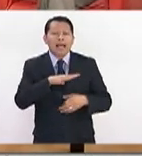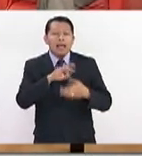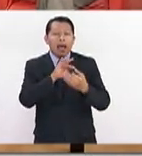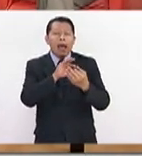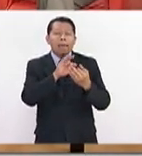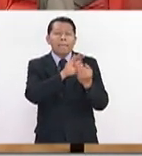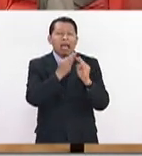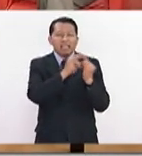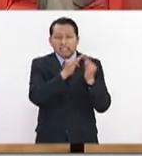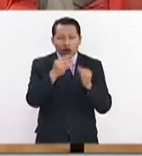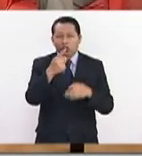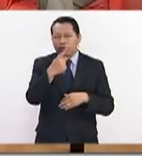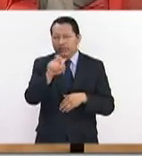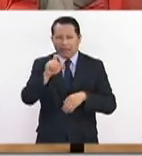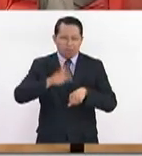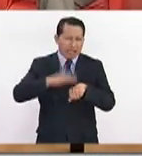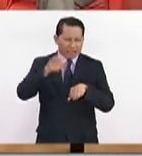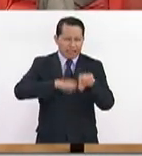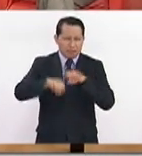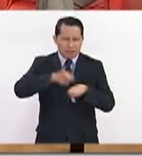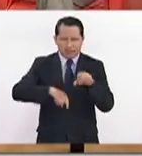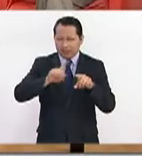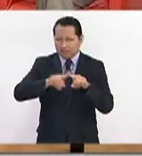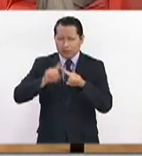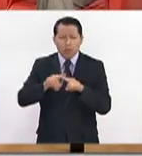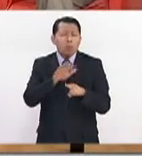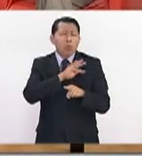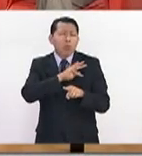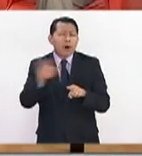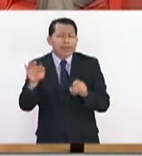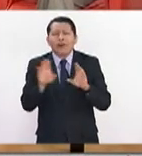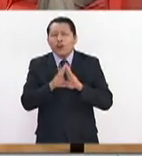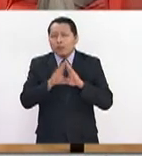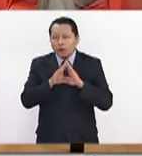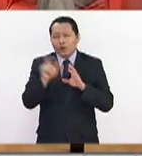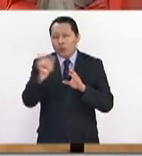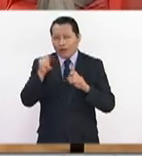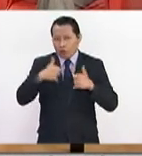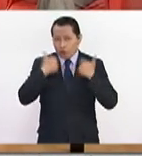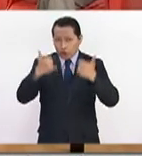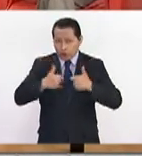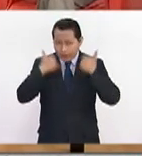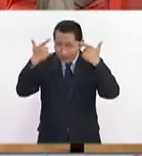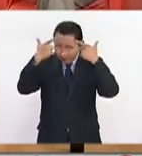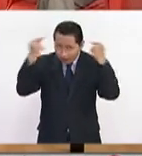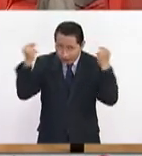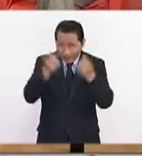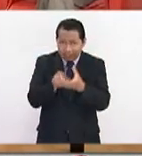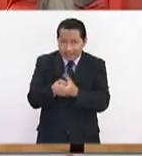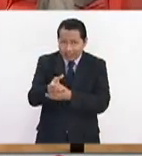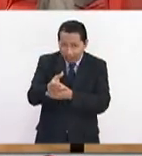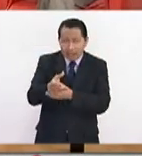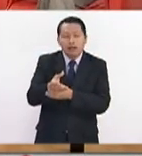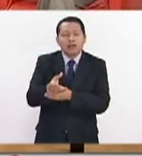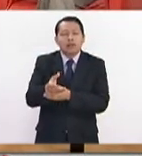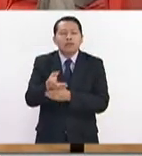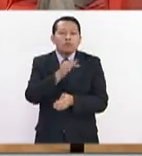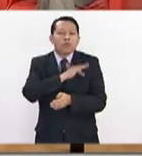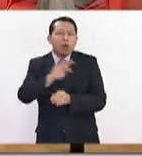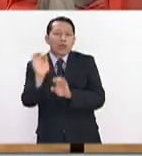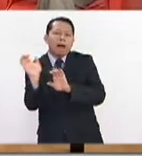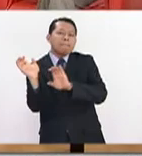más de 100 empresas de los diferentes rubros. Denos un ejemplo de cómo los egresados de esta unidad en Guanajuato han